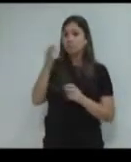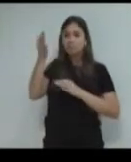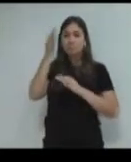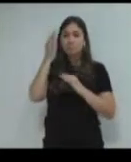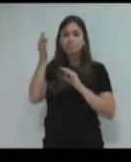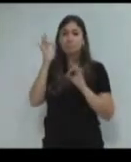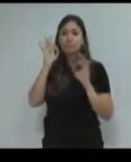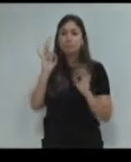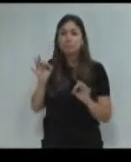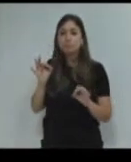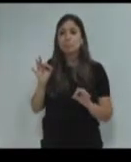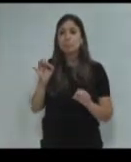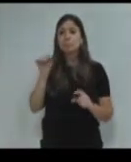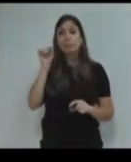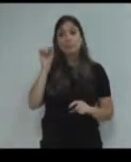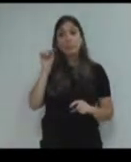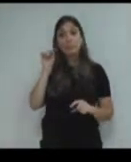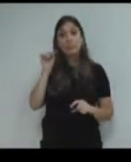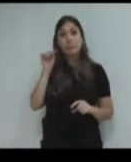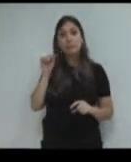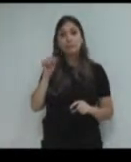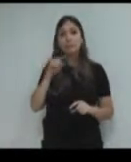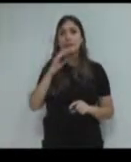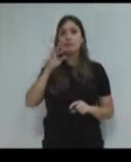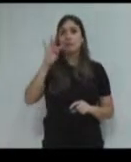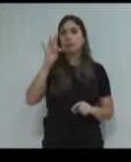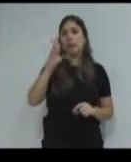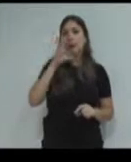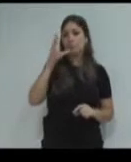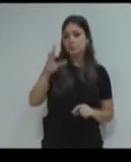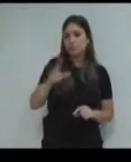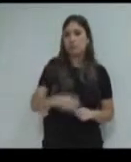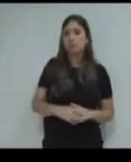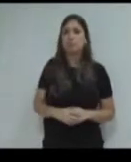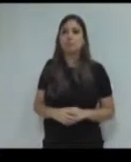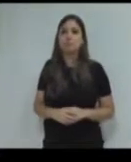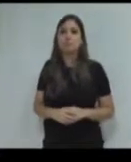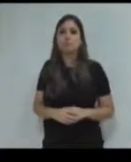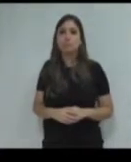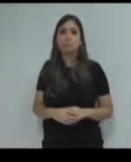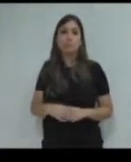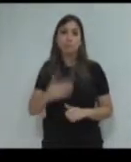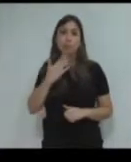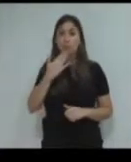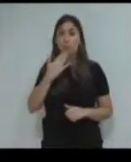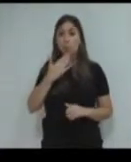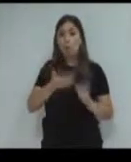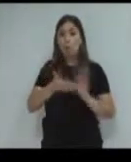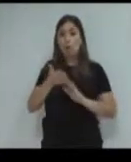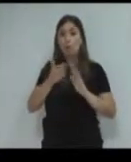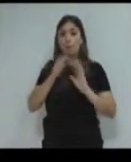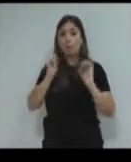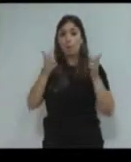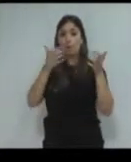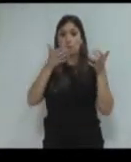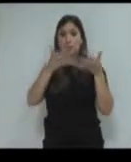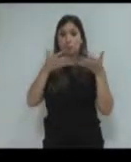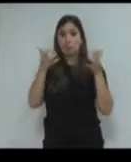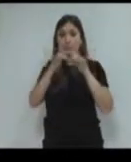que esto es un TH, o sea, un encabezado, o que